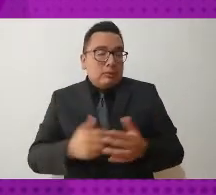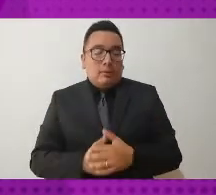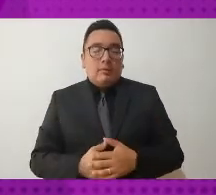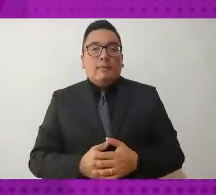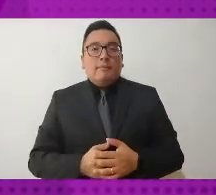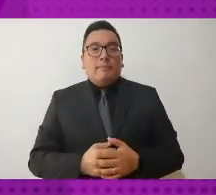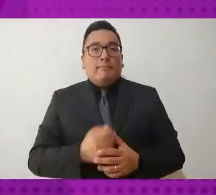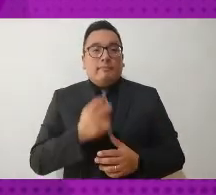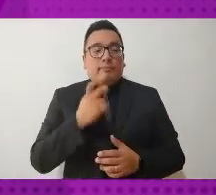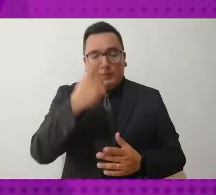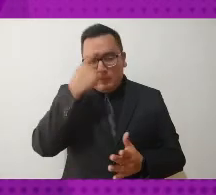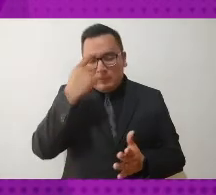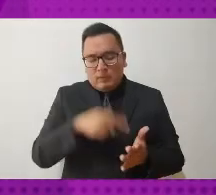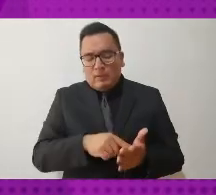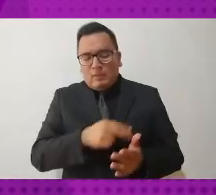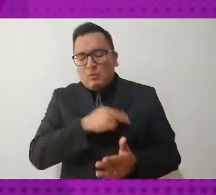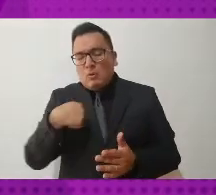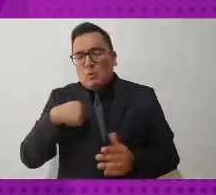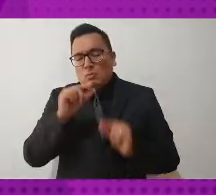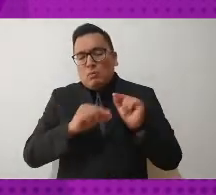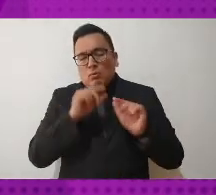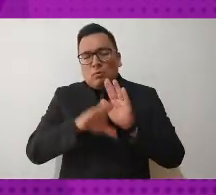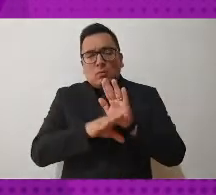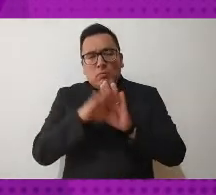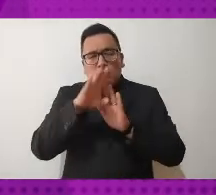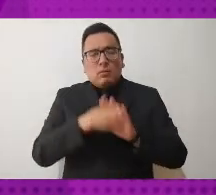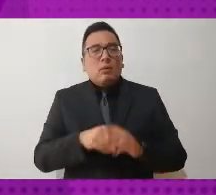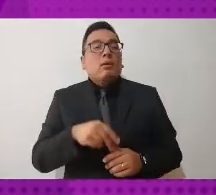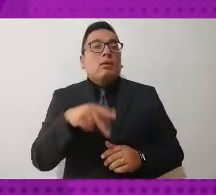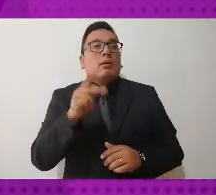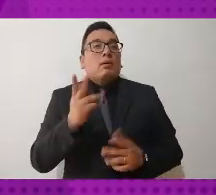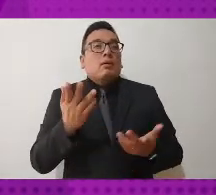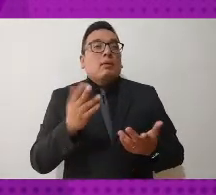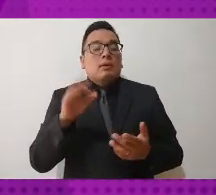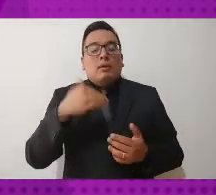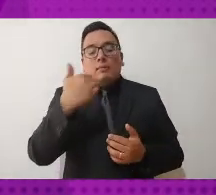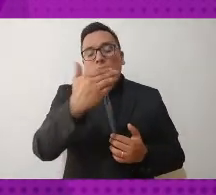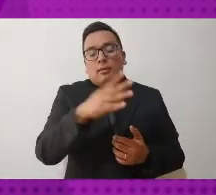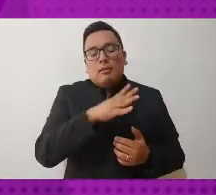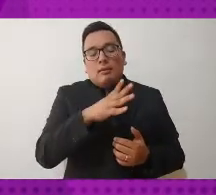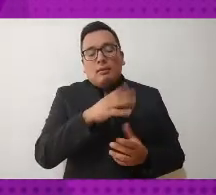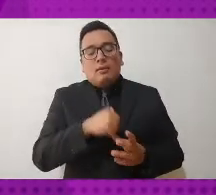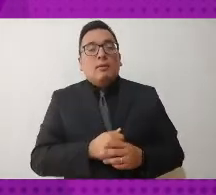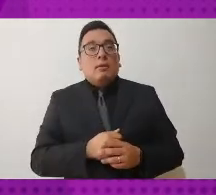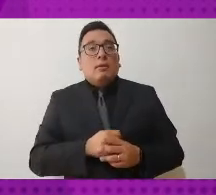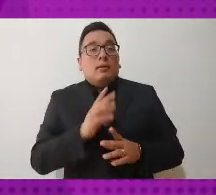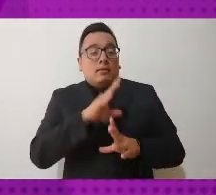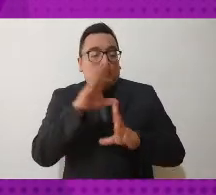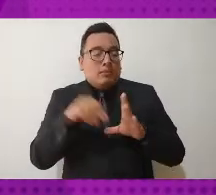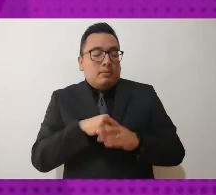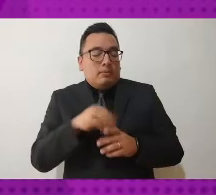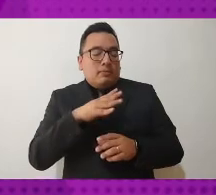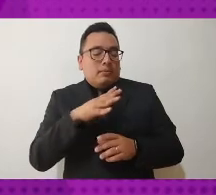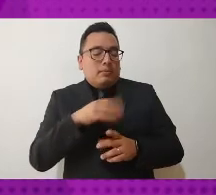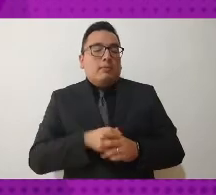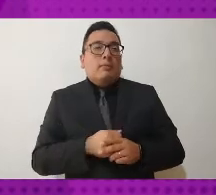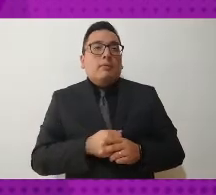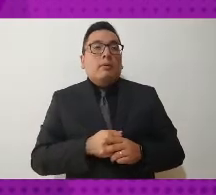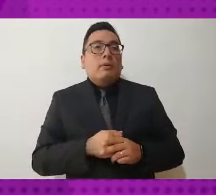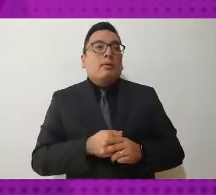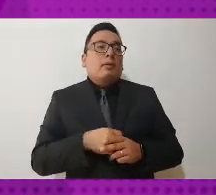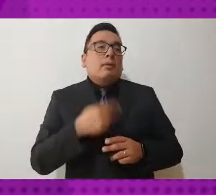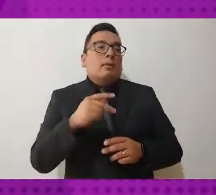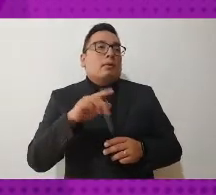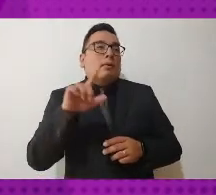pues creo y Considero que hemos ido avanzando poco a poco pero en algún momento tendremos todo aquello que le pertenece o le debería de